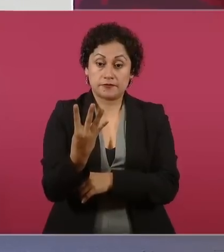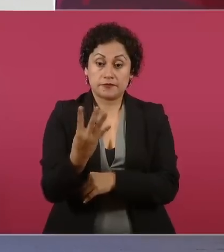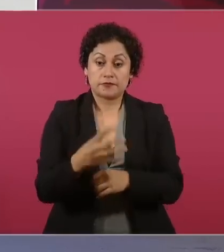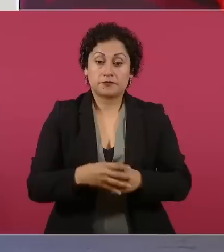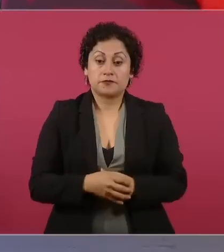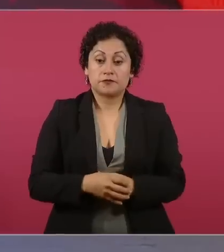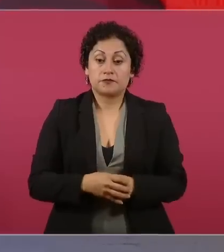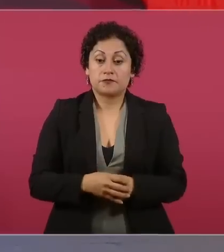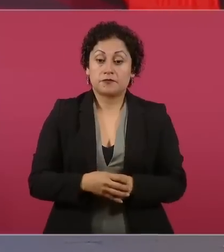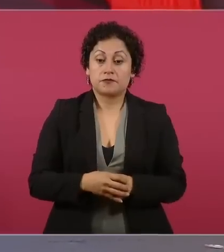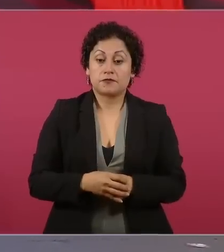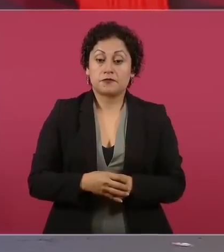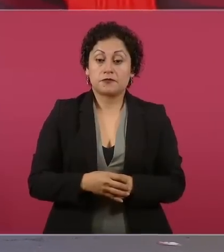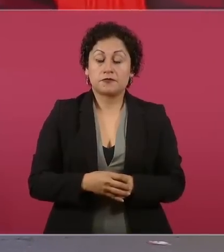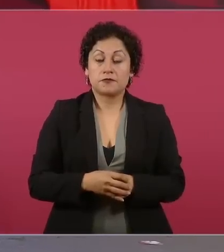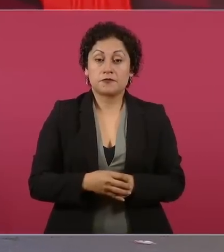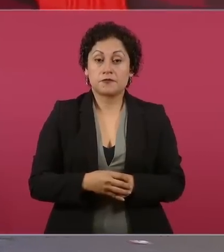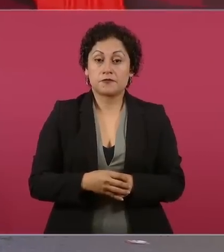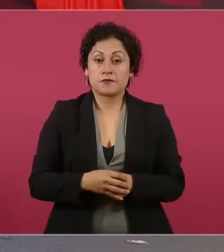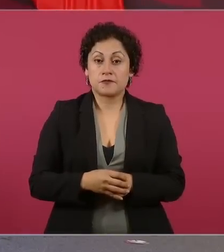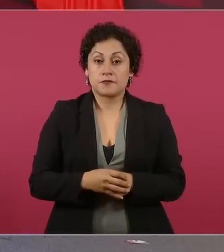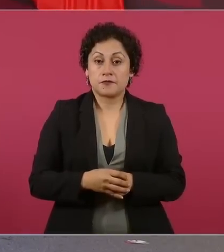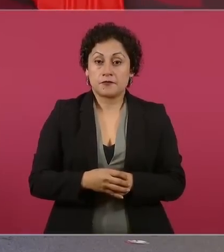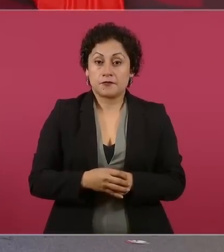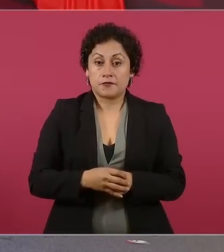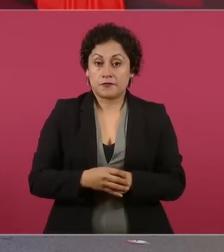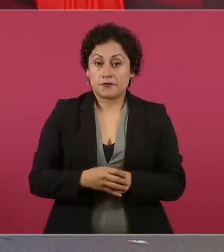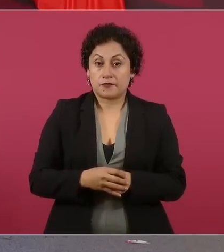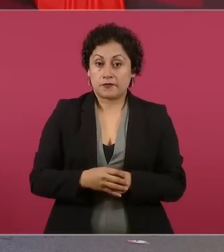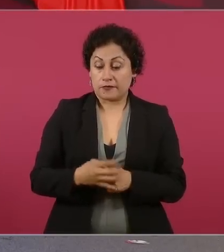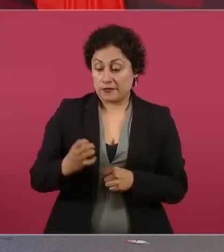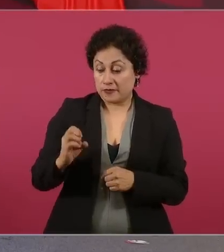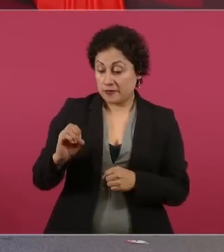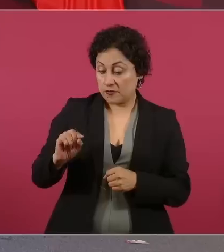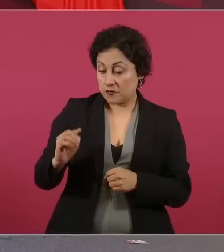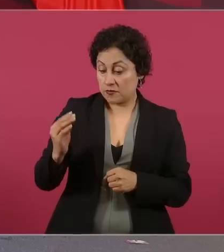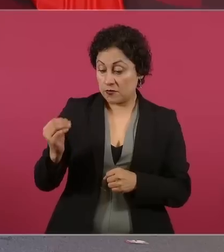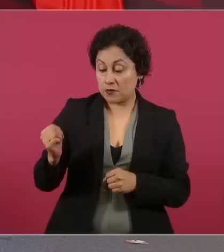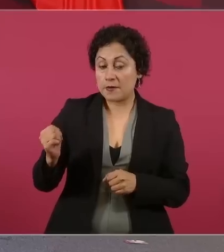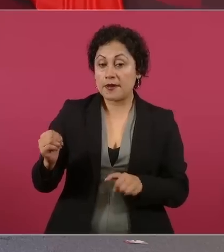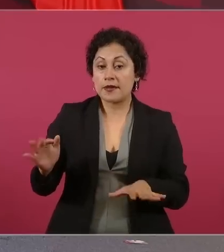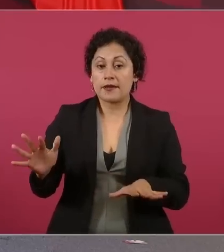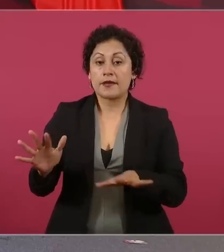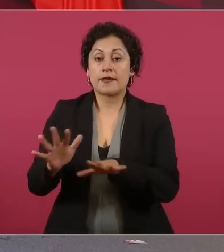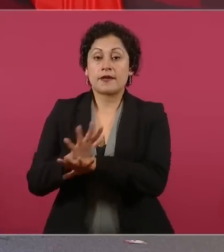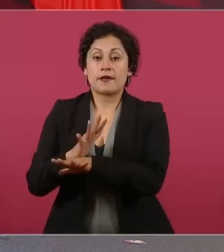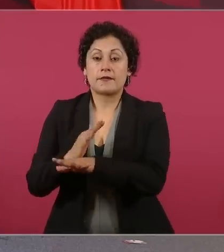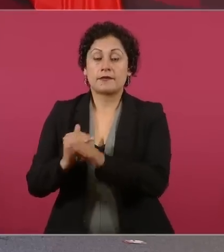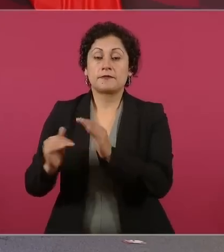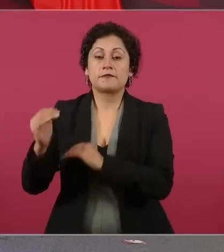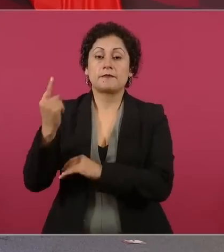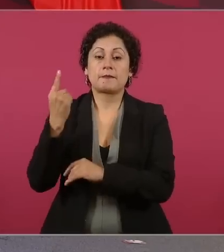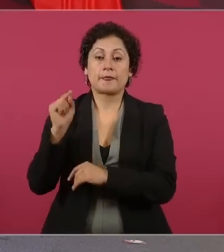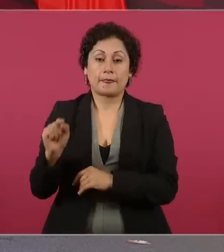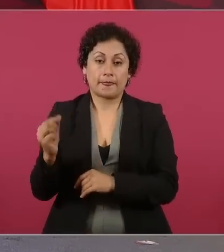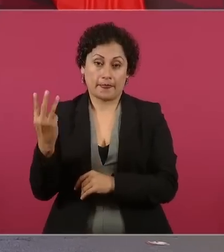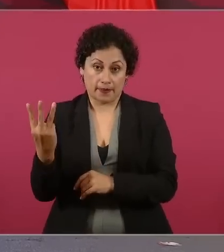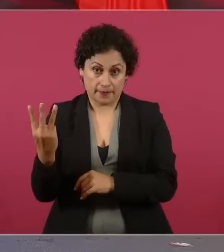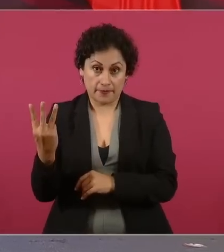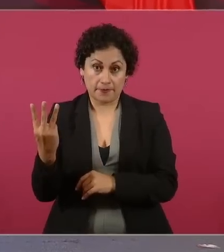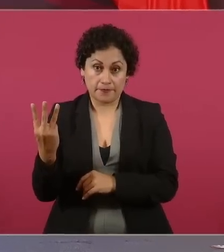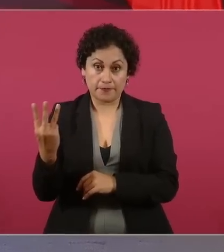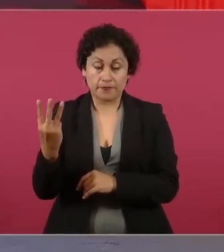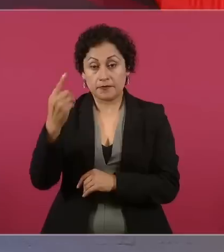esto se convierta en cuando menos 1.3 para que el